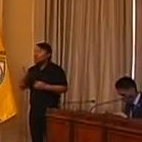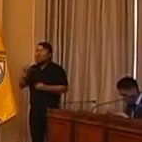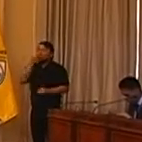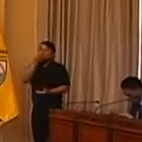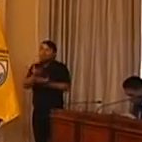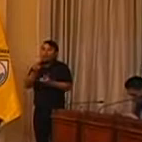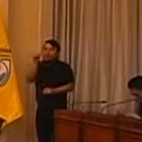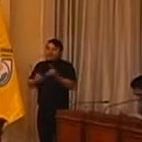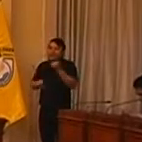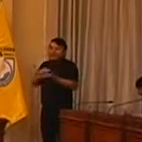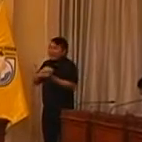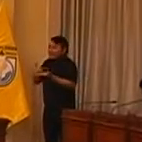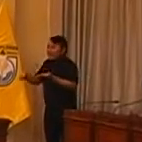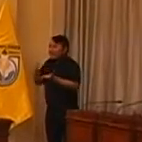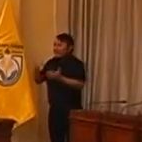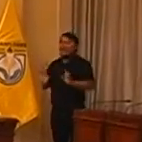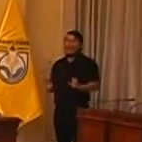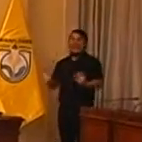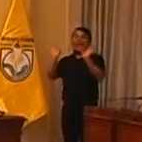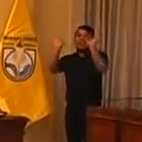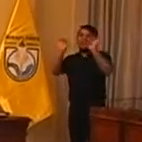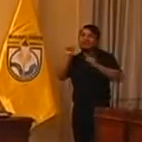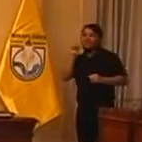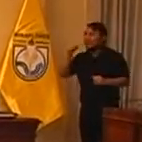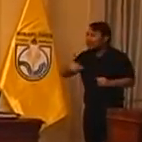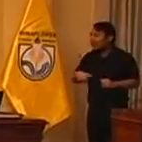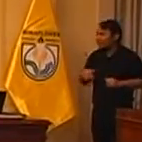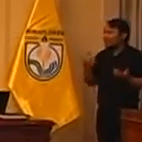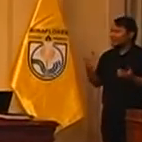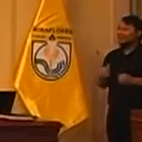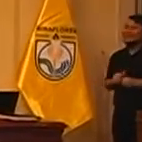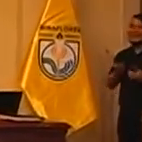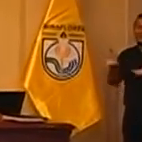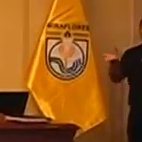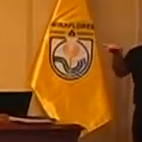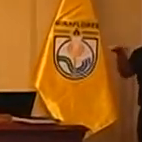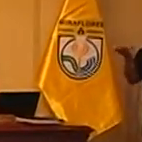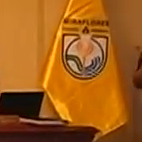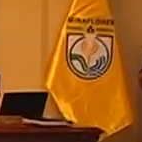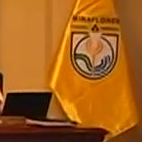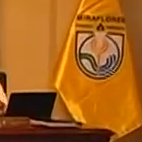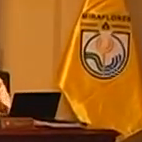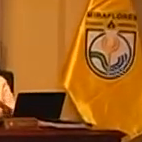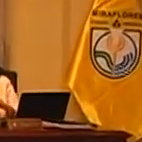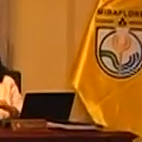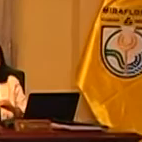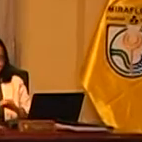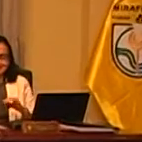de semana y éxito mañana con la selección. Arriba Perú. Se levanta la sesión.